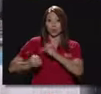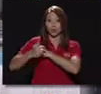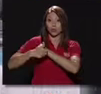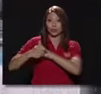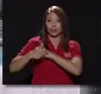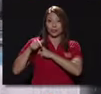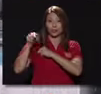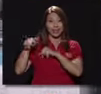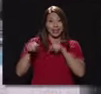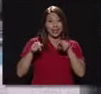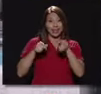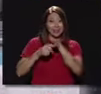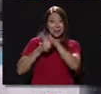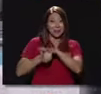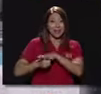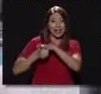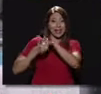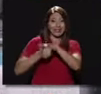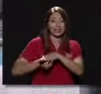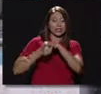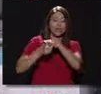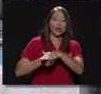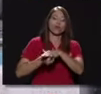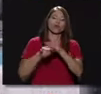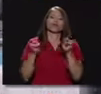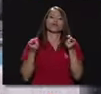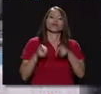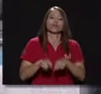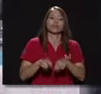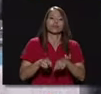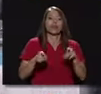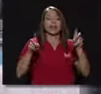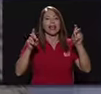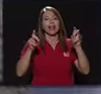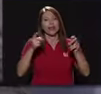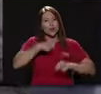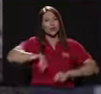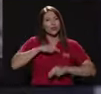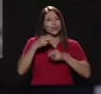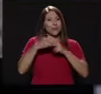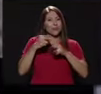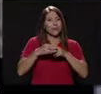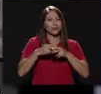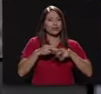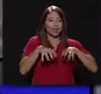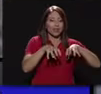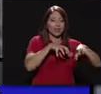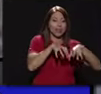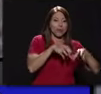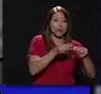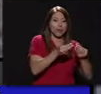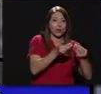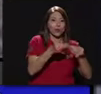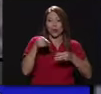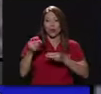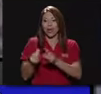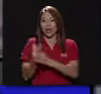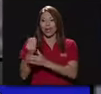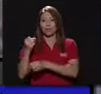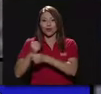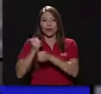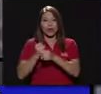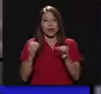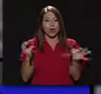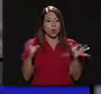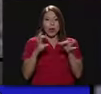tiempos se ha traducido en lo que nosotros hemos llamado ese desenganche entre el dinamismo productivo y la generación de empleo.